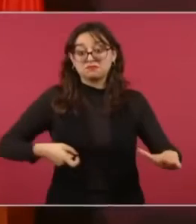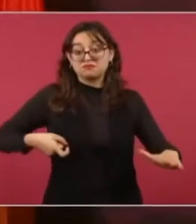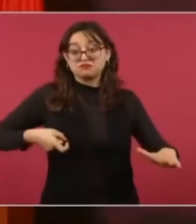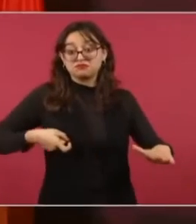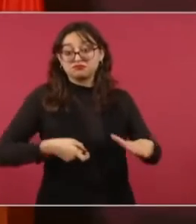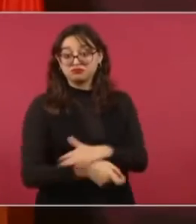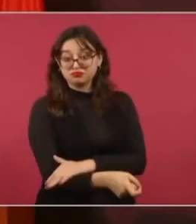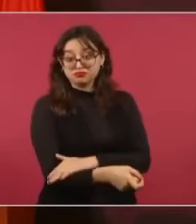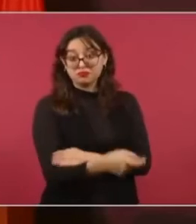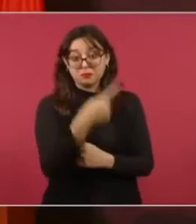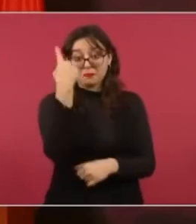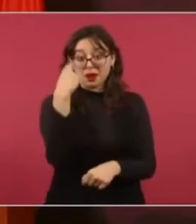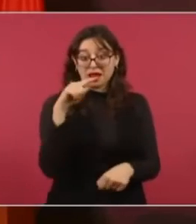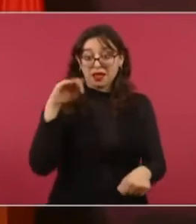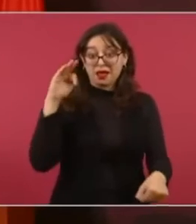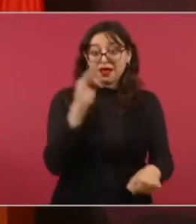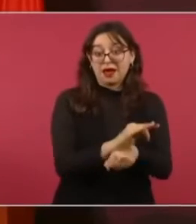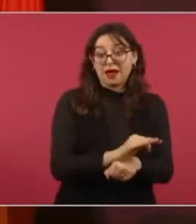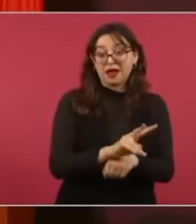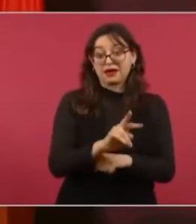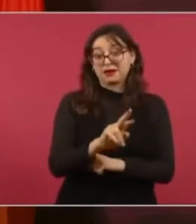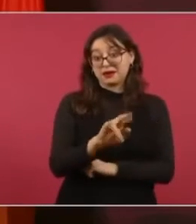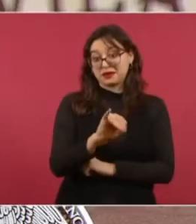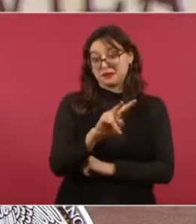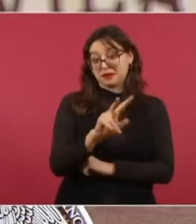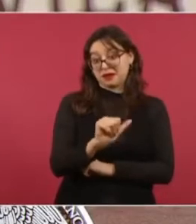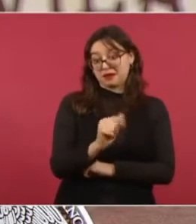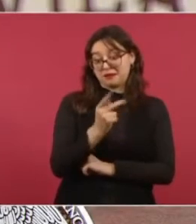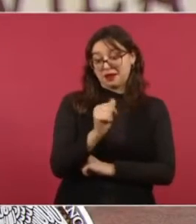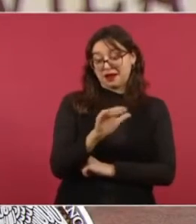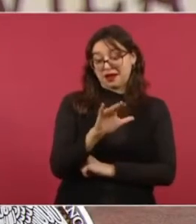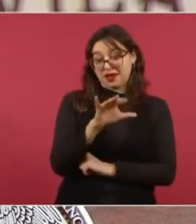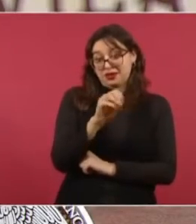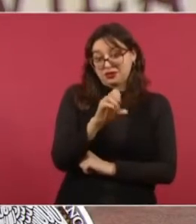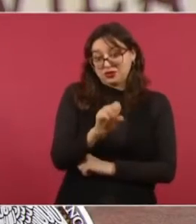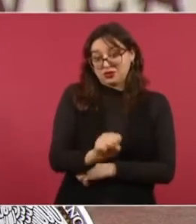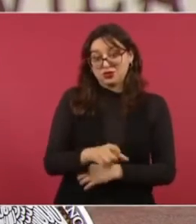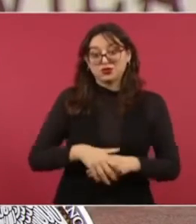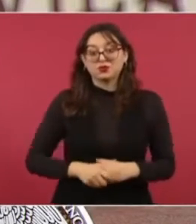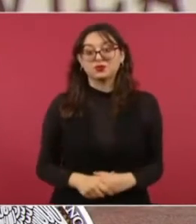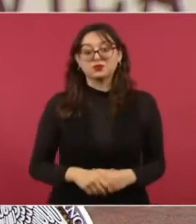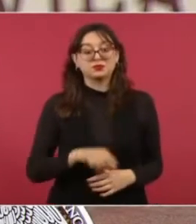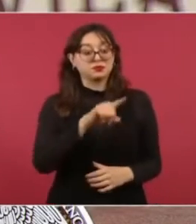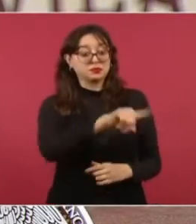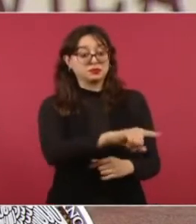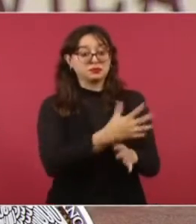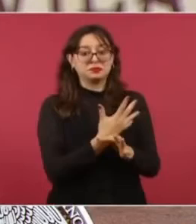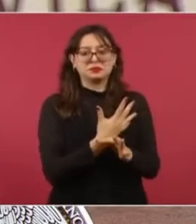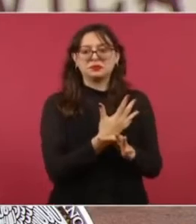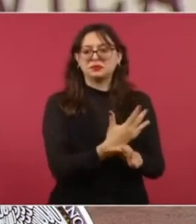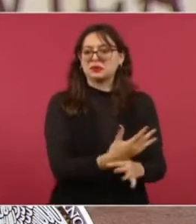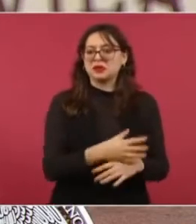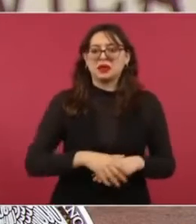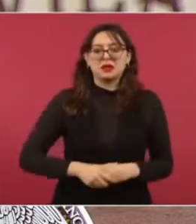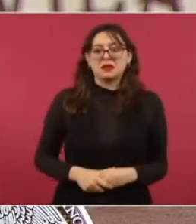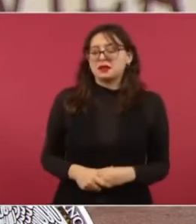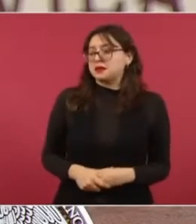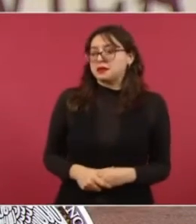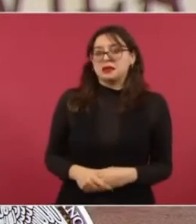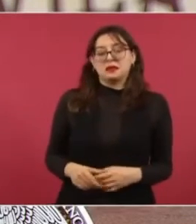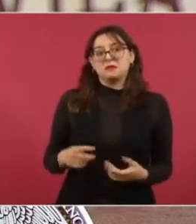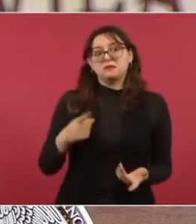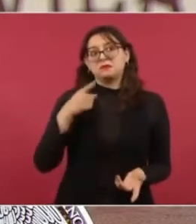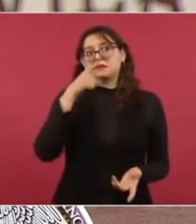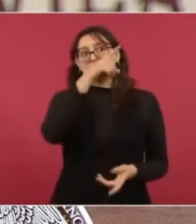periódico. Rivapalacios afirma, después en su columna, el intento de la presidencia por vincular a